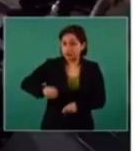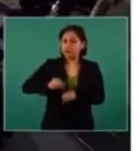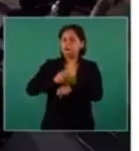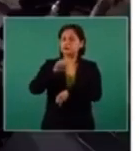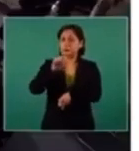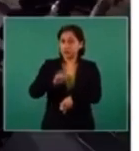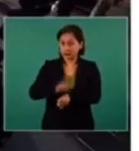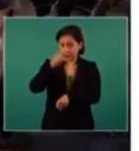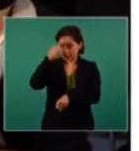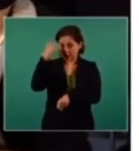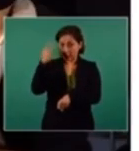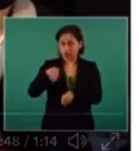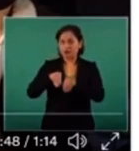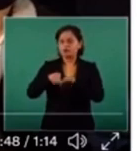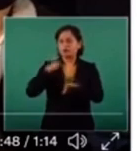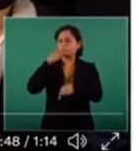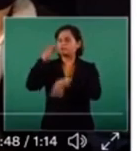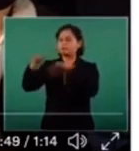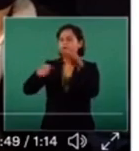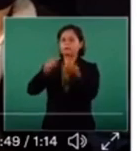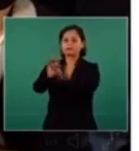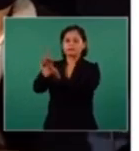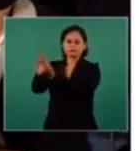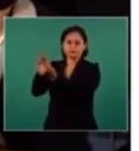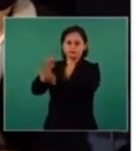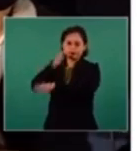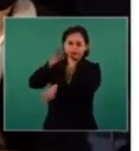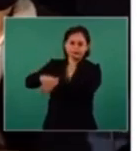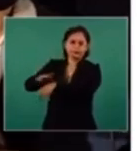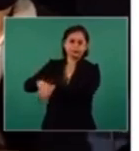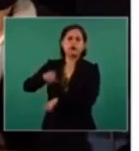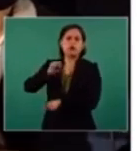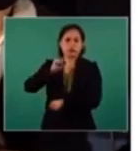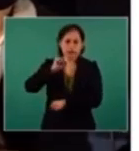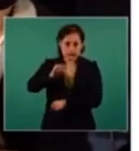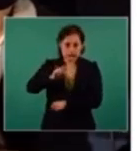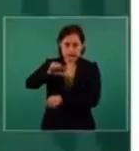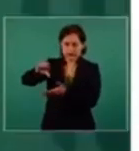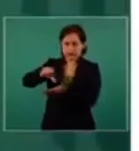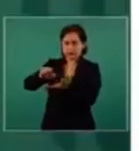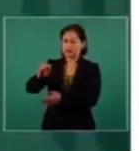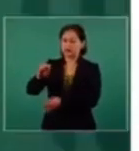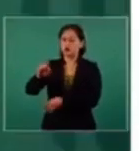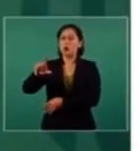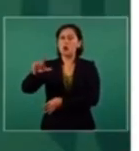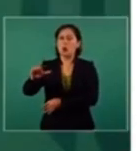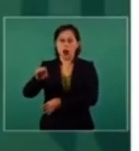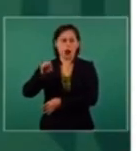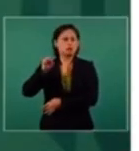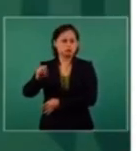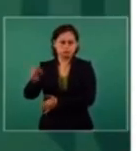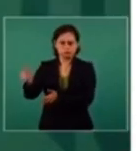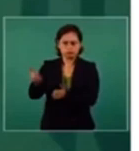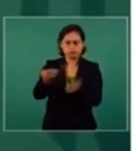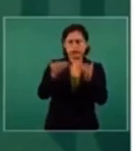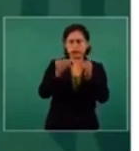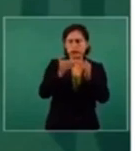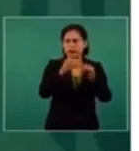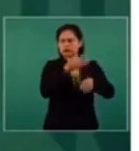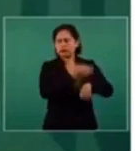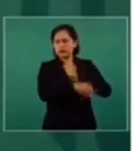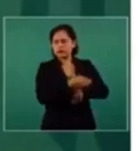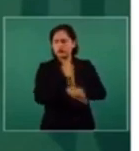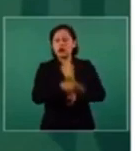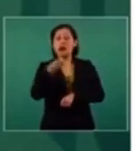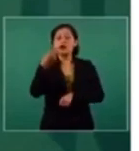hacer la evacuación si se hizo evacuación en tula lamentablemente lo que pasó en este hospital es que se